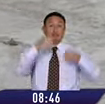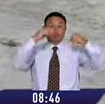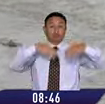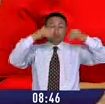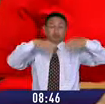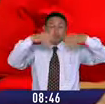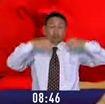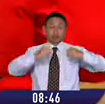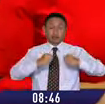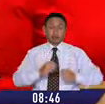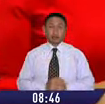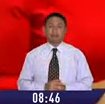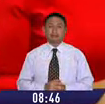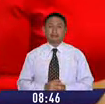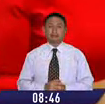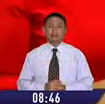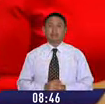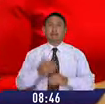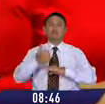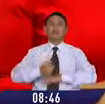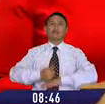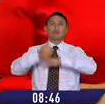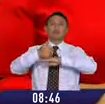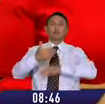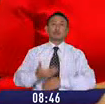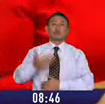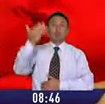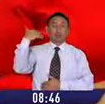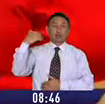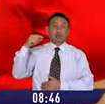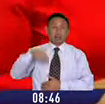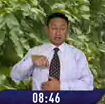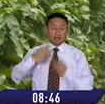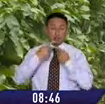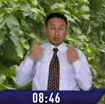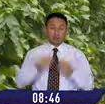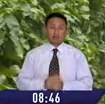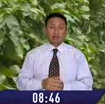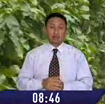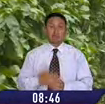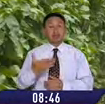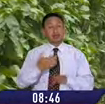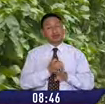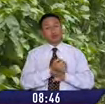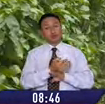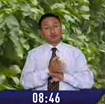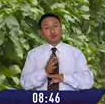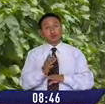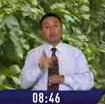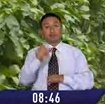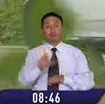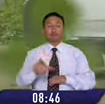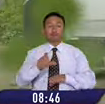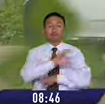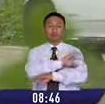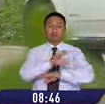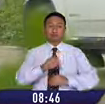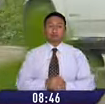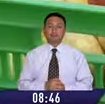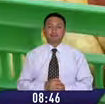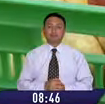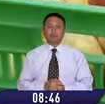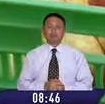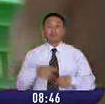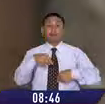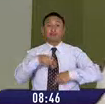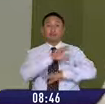del Niño. Quien fue la máxima autoridad de esta entidad pública dio sus recomendaciones al sector productivo. Si yo estoy en el sector